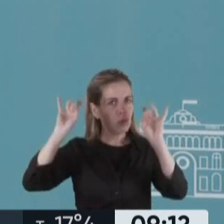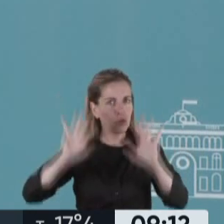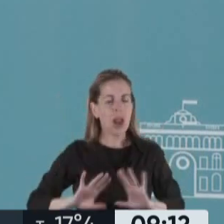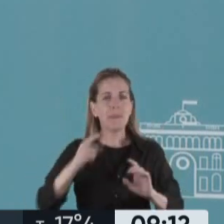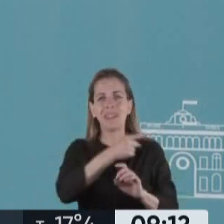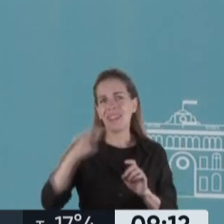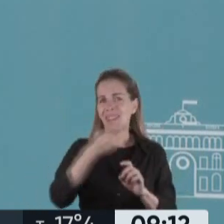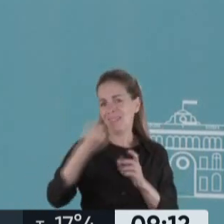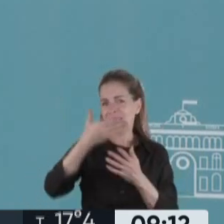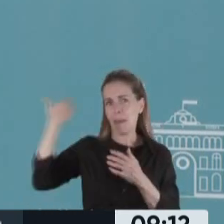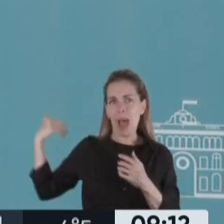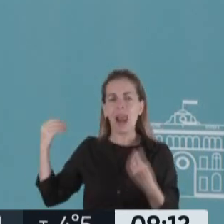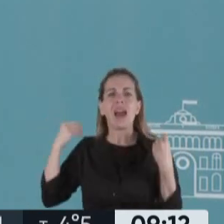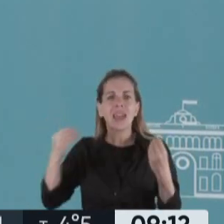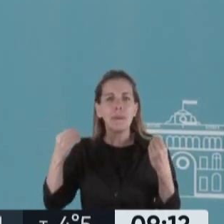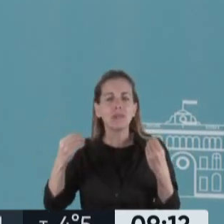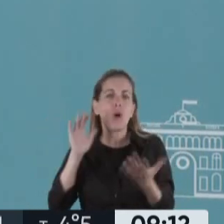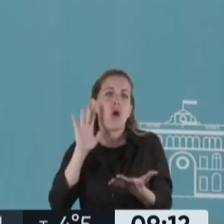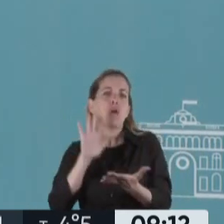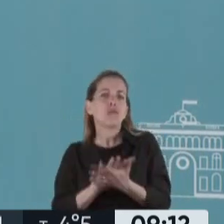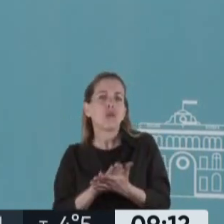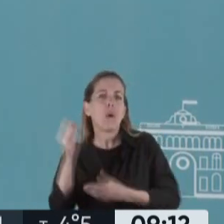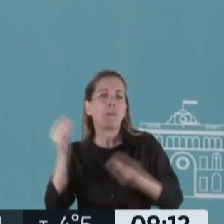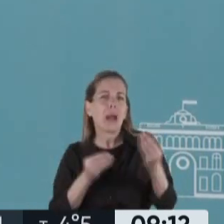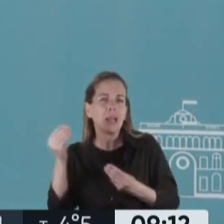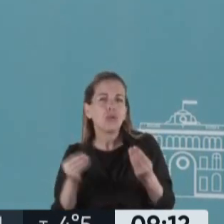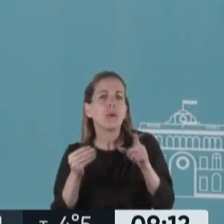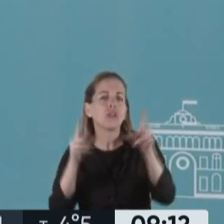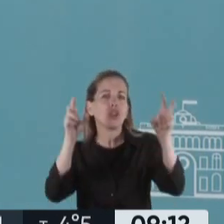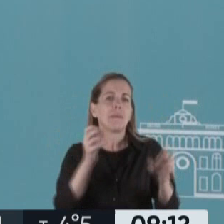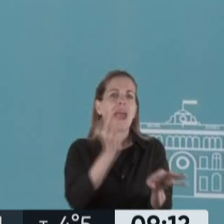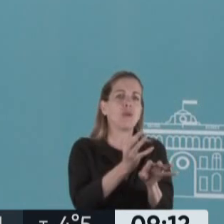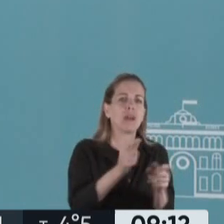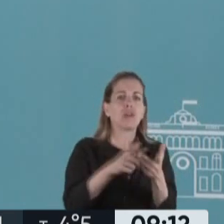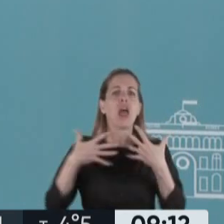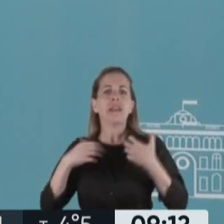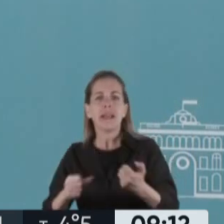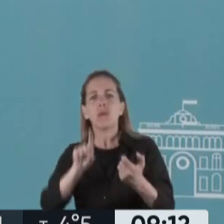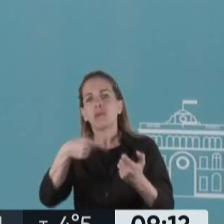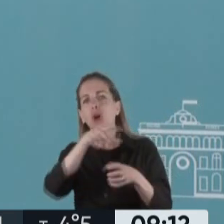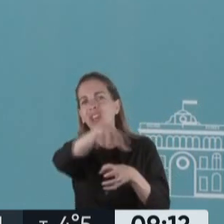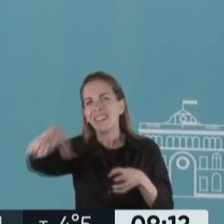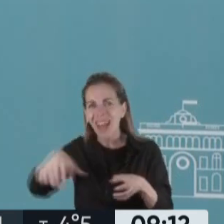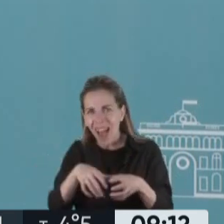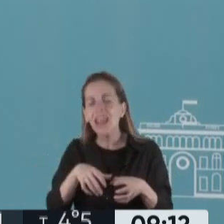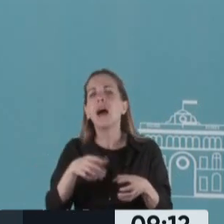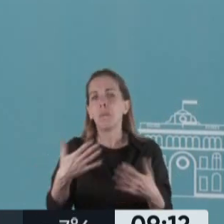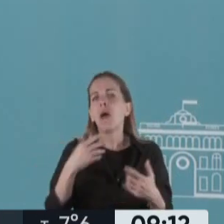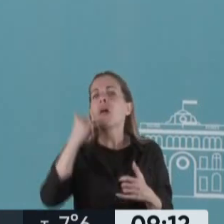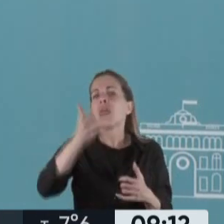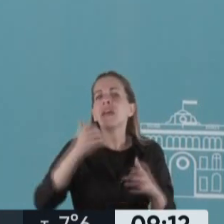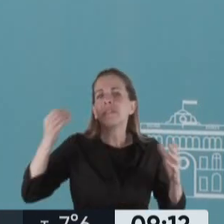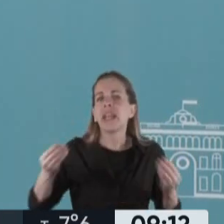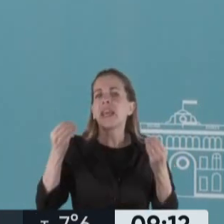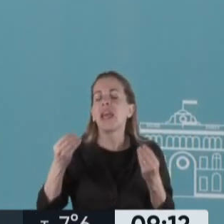últimas semanas con respecto a las diferentes partidas, usted menciona salud y educación, le puedo mencionar de otras áreas, es que aquellos créditos